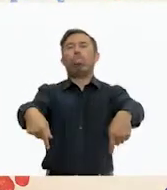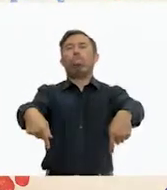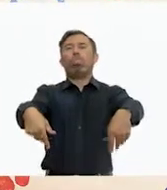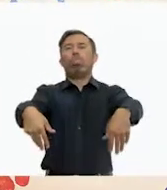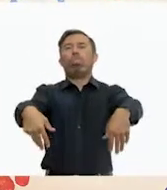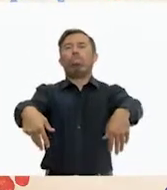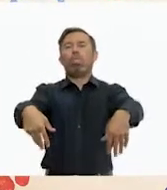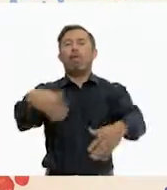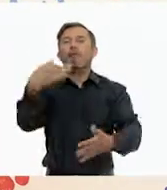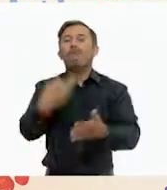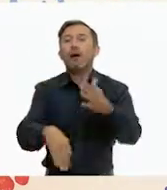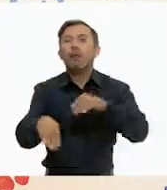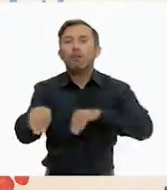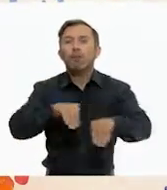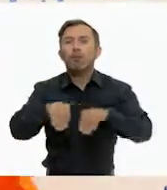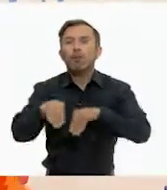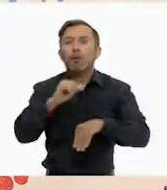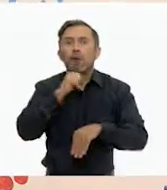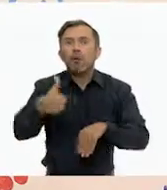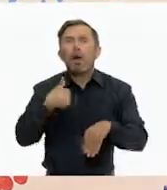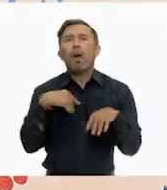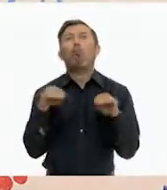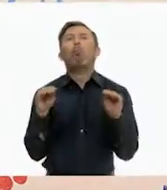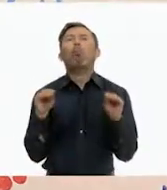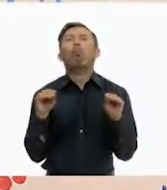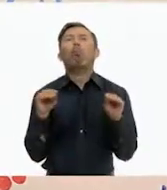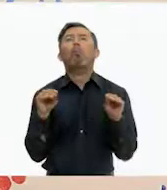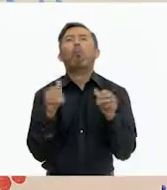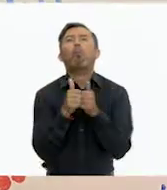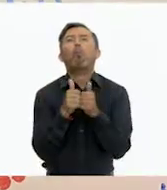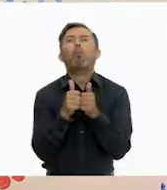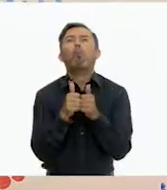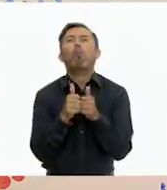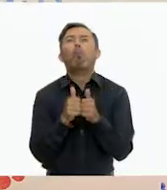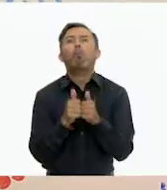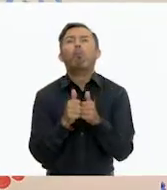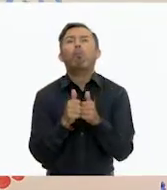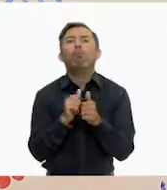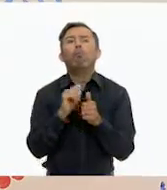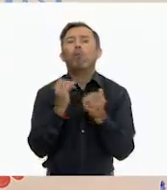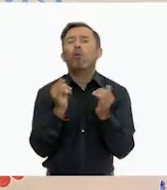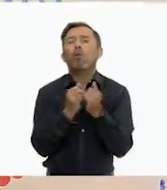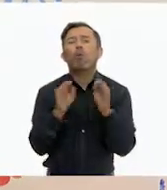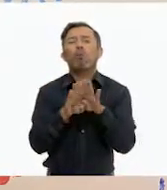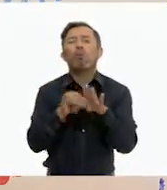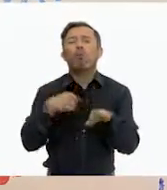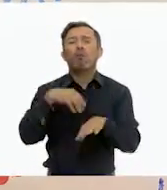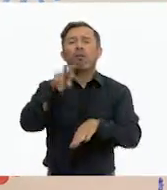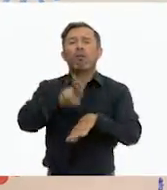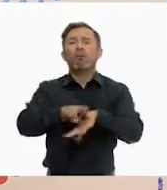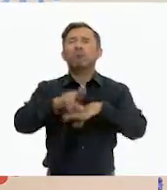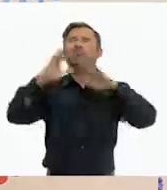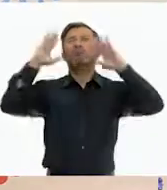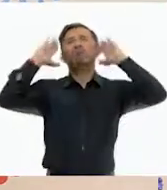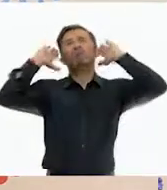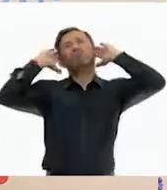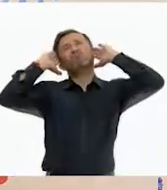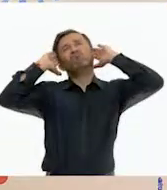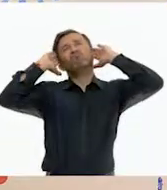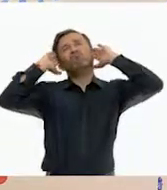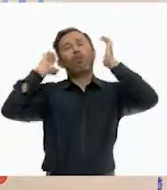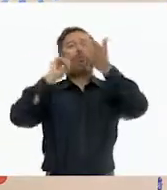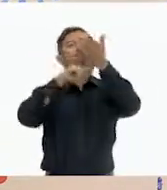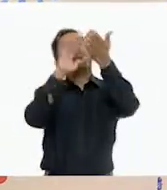por mucho tiempo. Como cuando solamente quieres estar acostado viendo videos en el